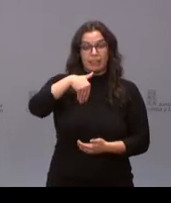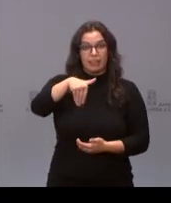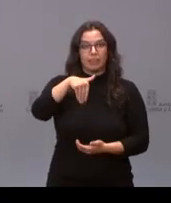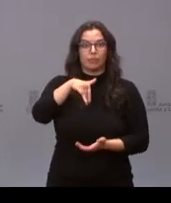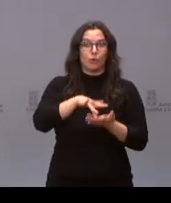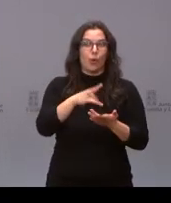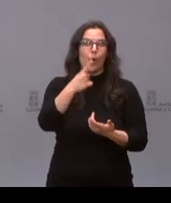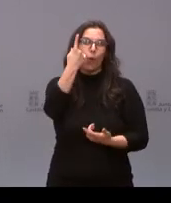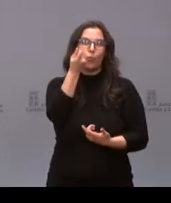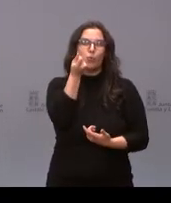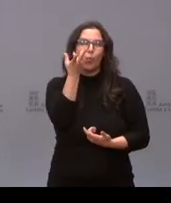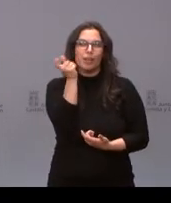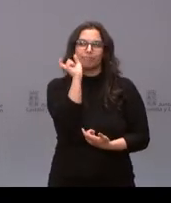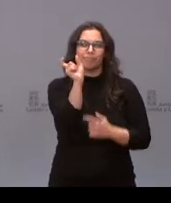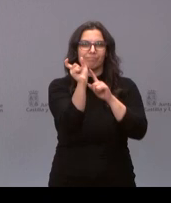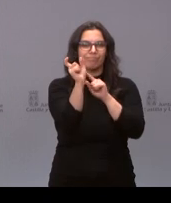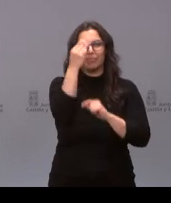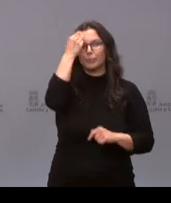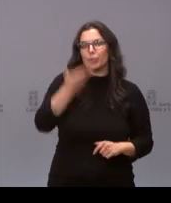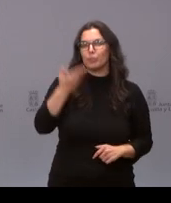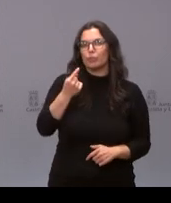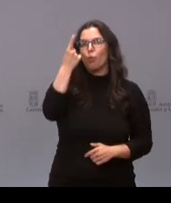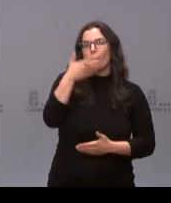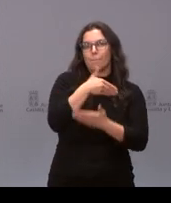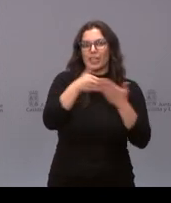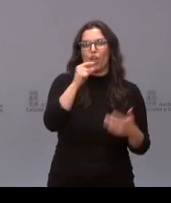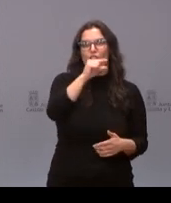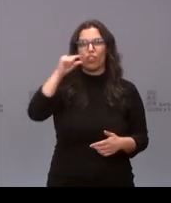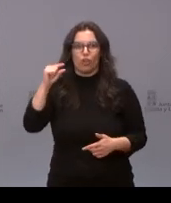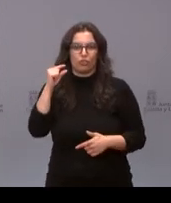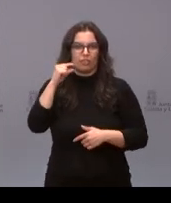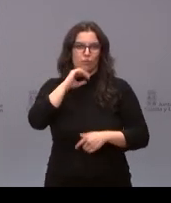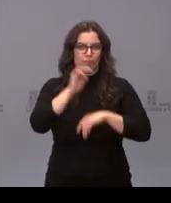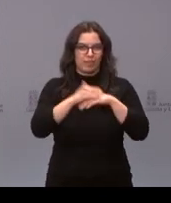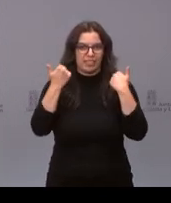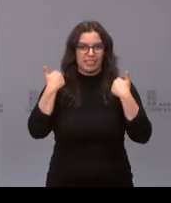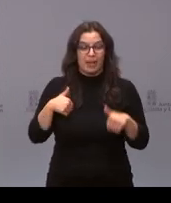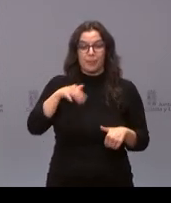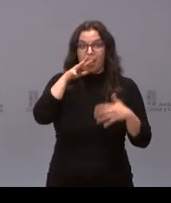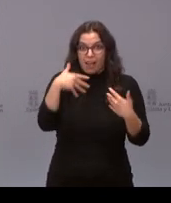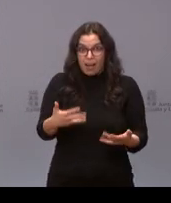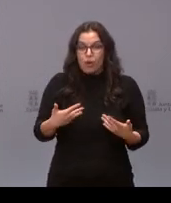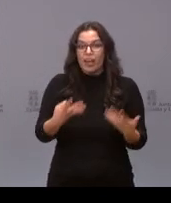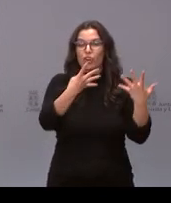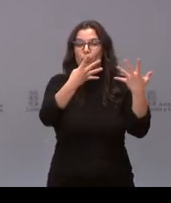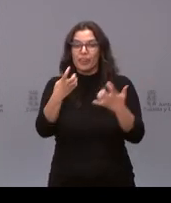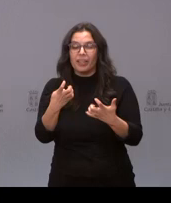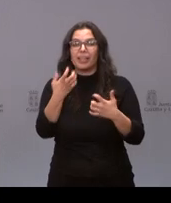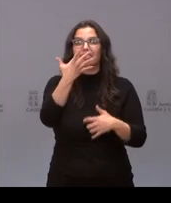que nos parece importante que es el millón de dosis administradas a fecha de hoy tenemos